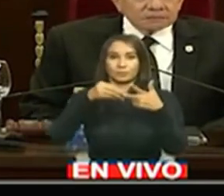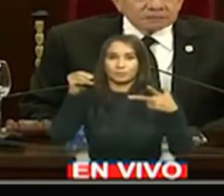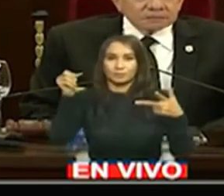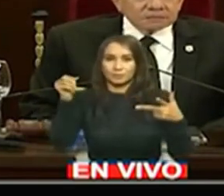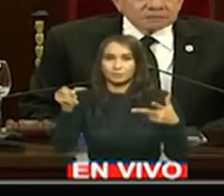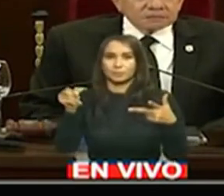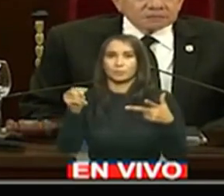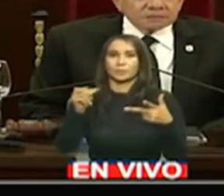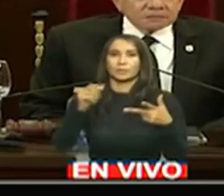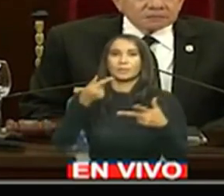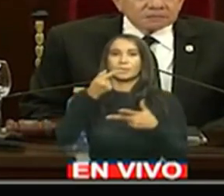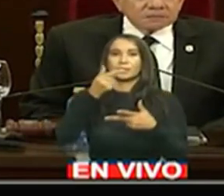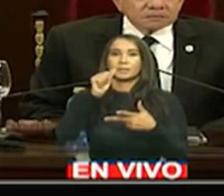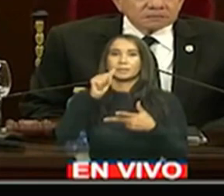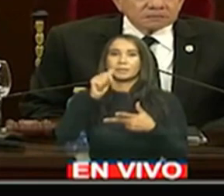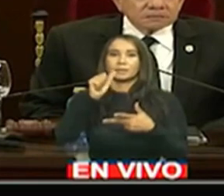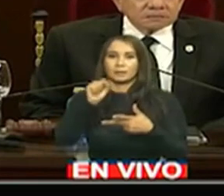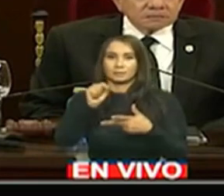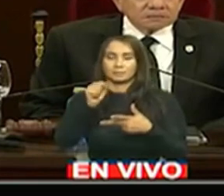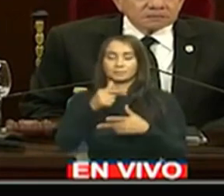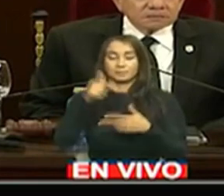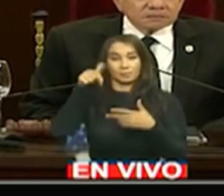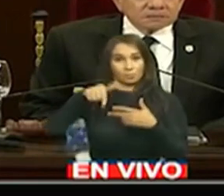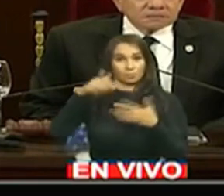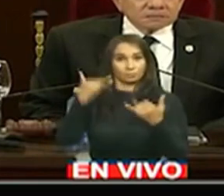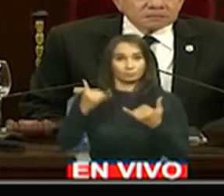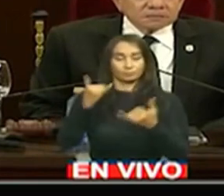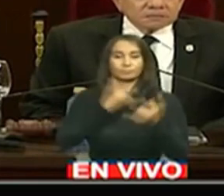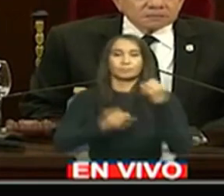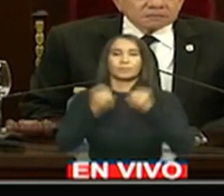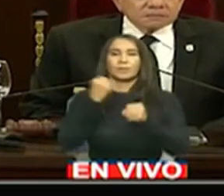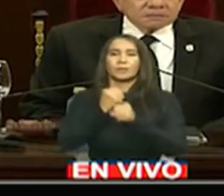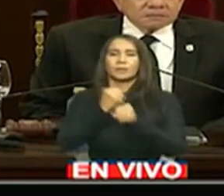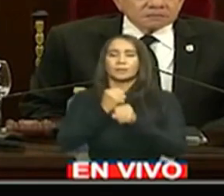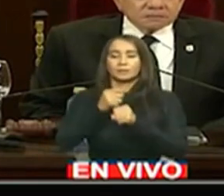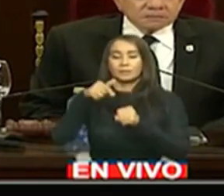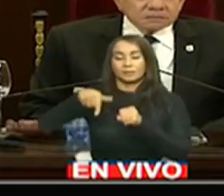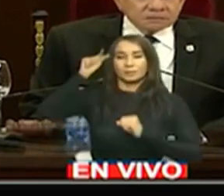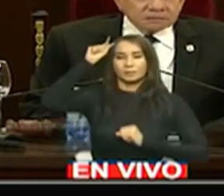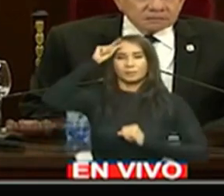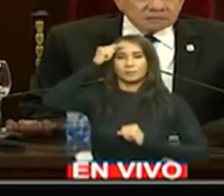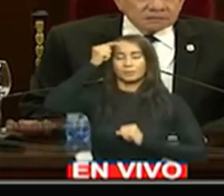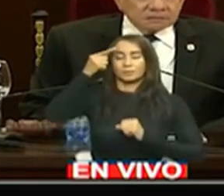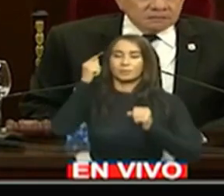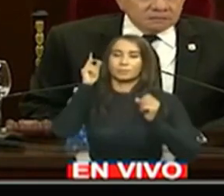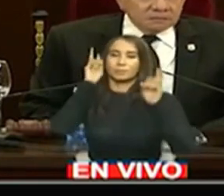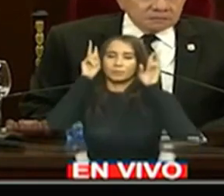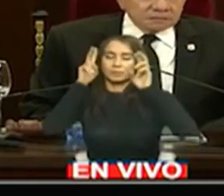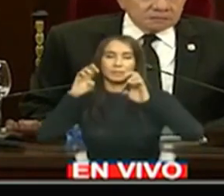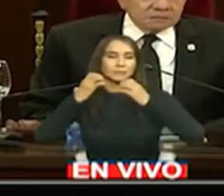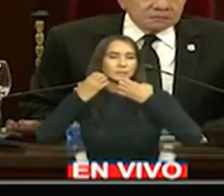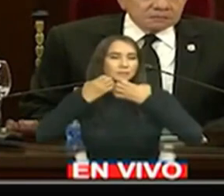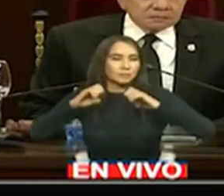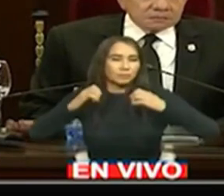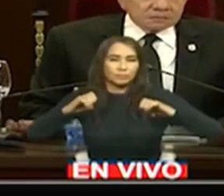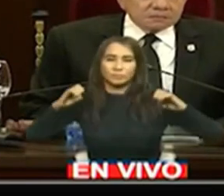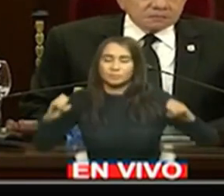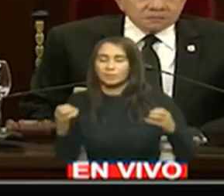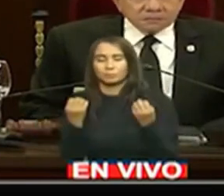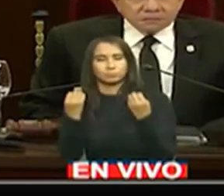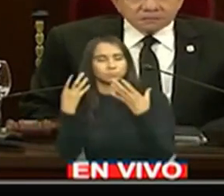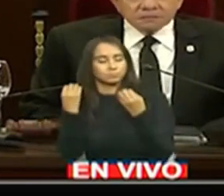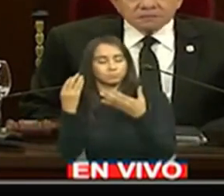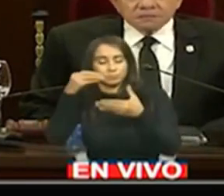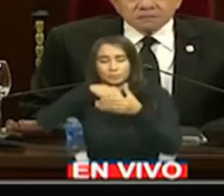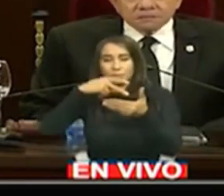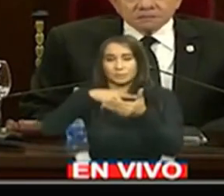licuado. Durante este año, el gobierno ha realizado extraordinarios esfuerzos presupuestarios